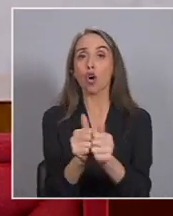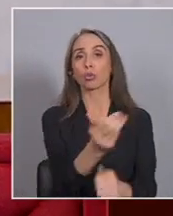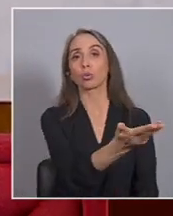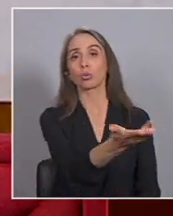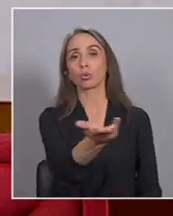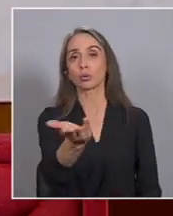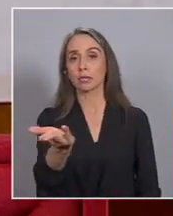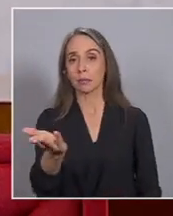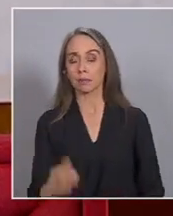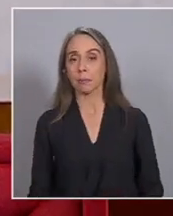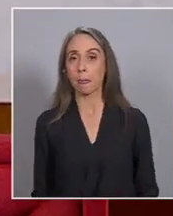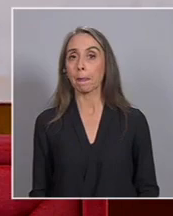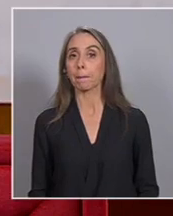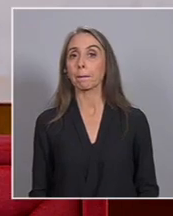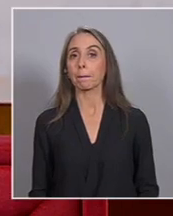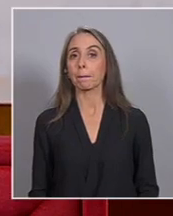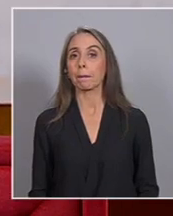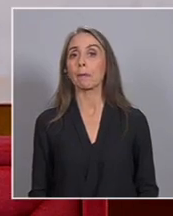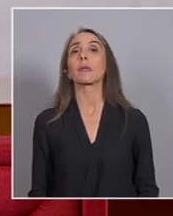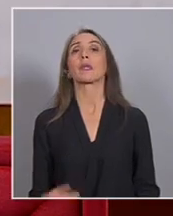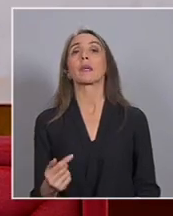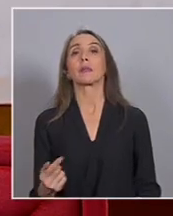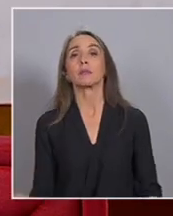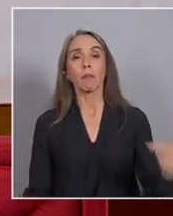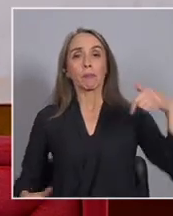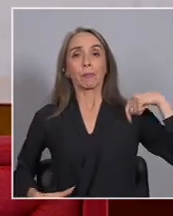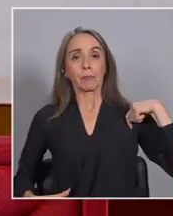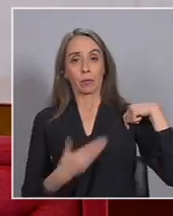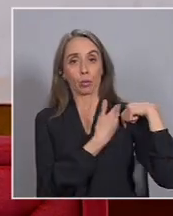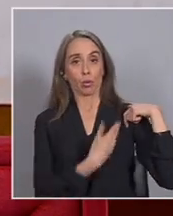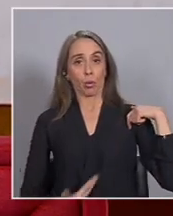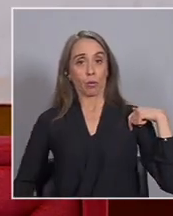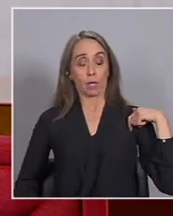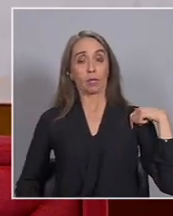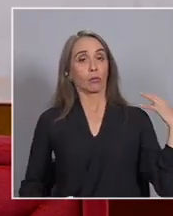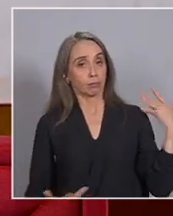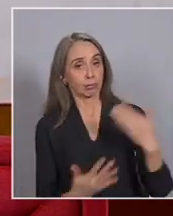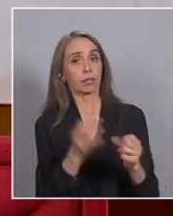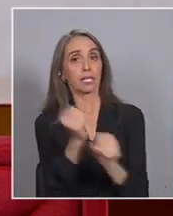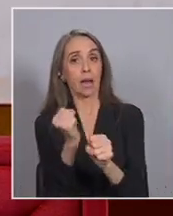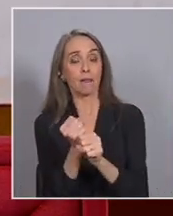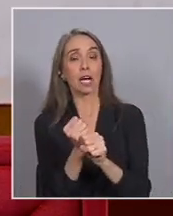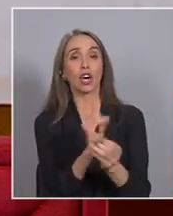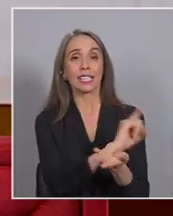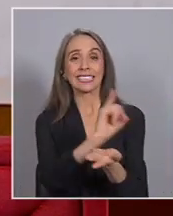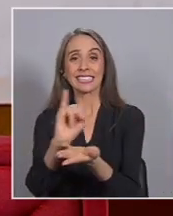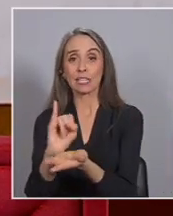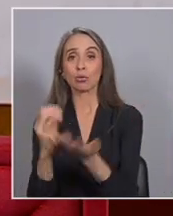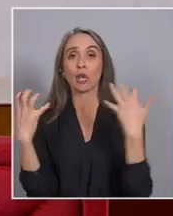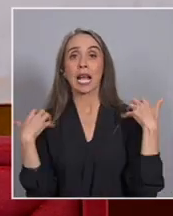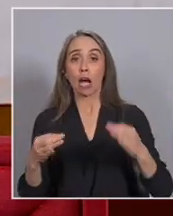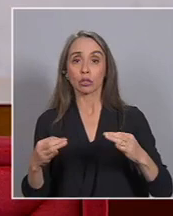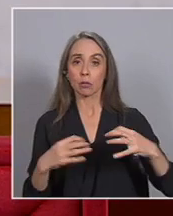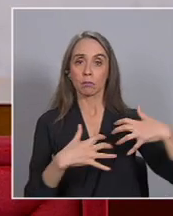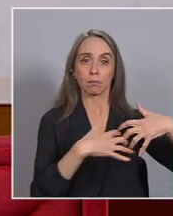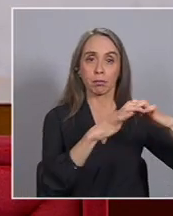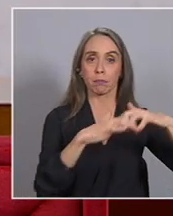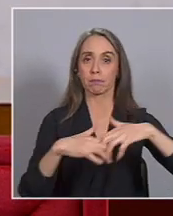ustedes. Por ello, desde que llegamos al gobierno hemos trabajado en fortalecer las instituciones a cargo de la seguridad.